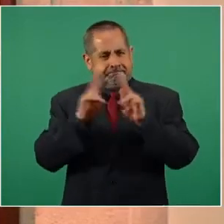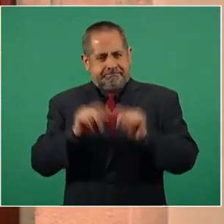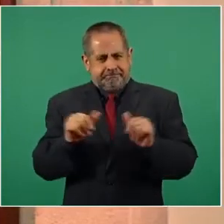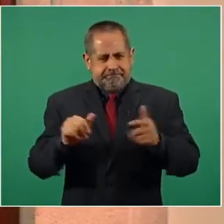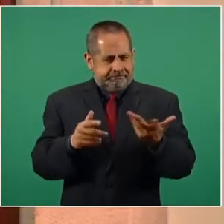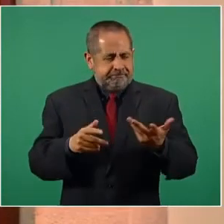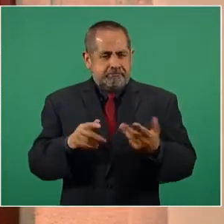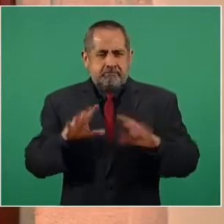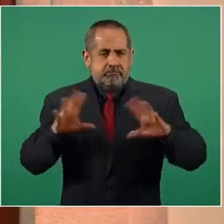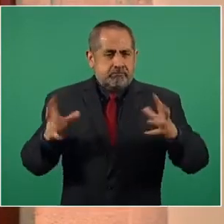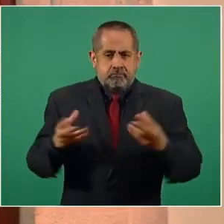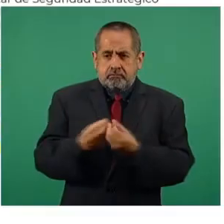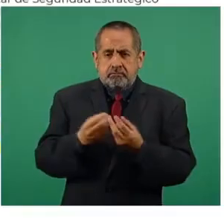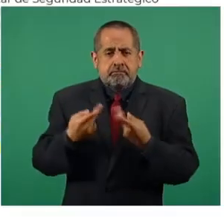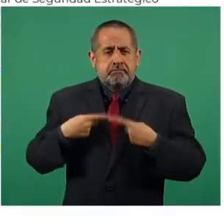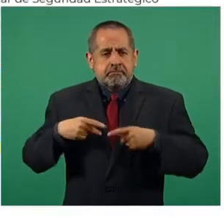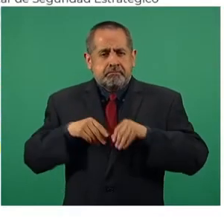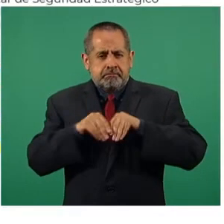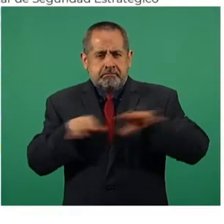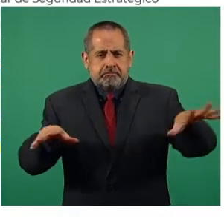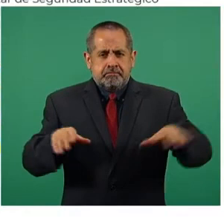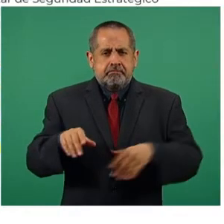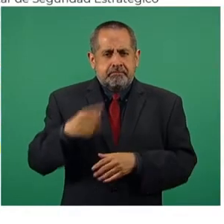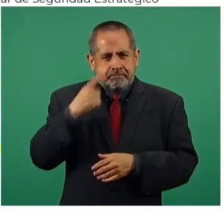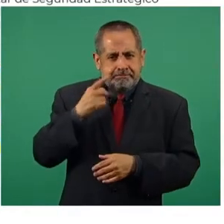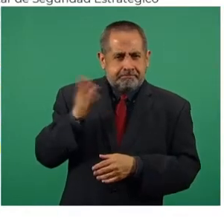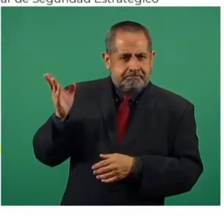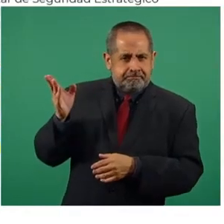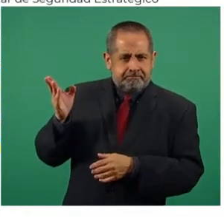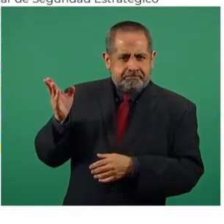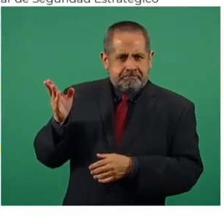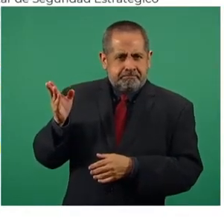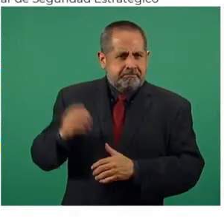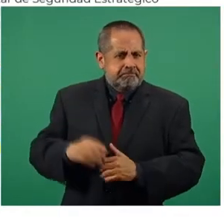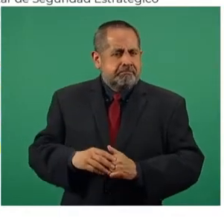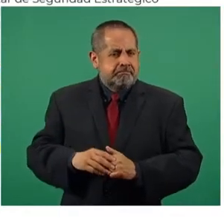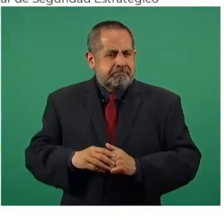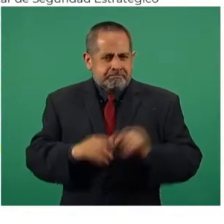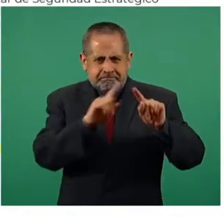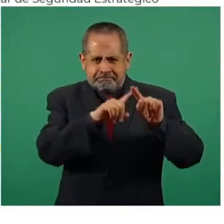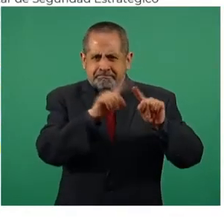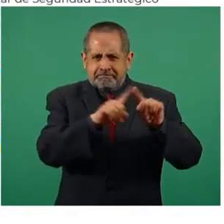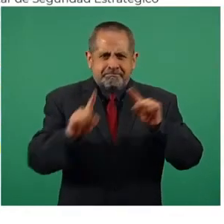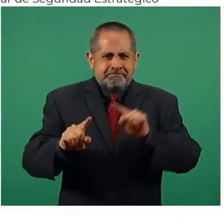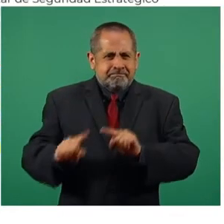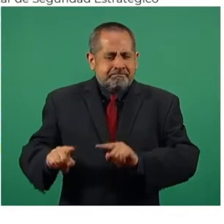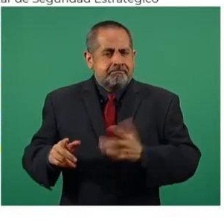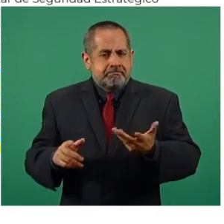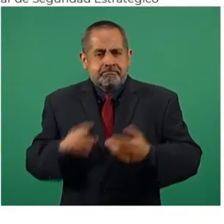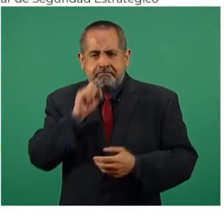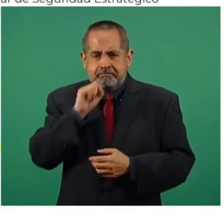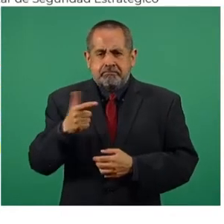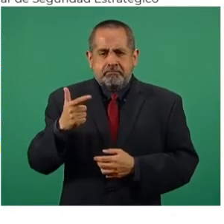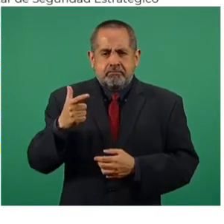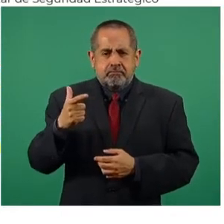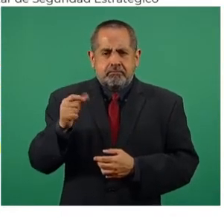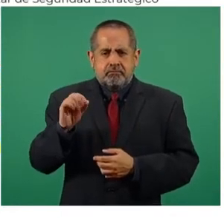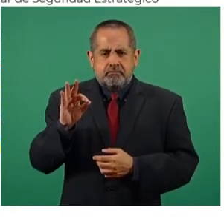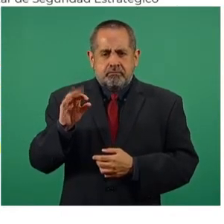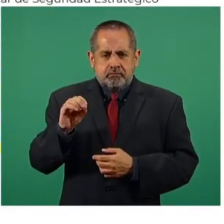83,251 elementos, están distribuidos en estos triángulos verdes, y así sucesivamente las operaciones en el Golfo y